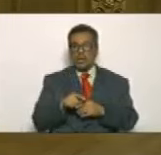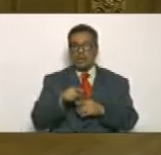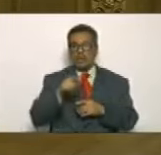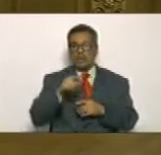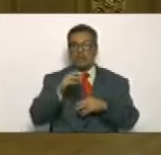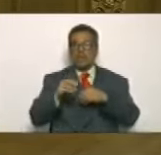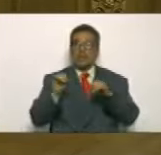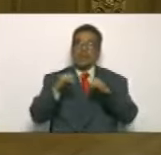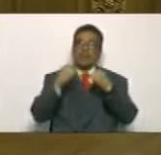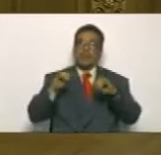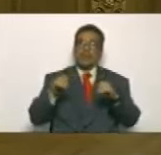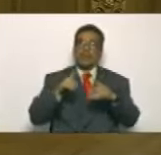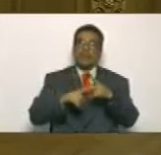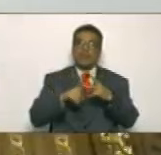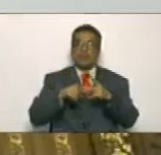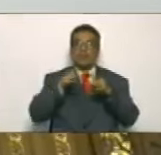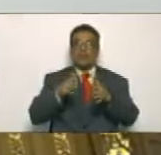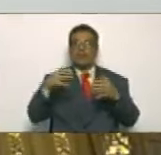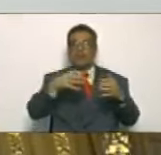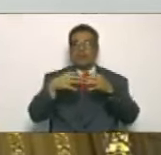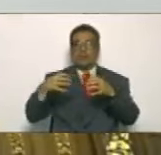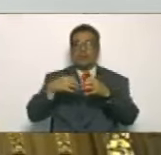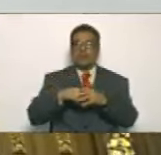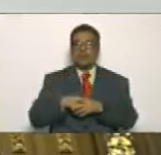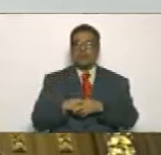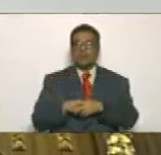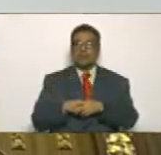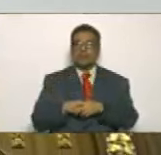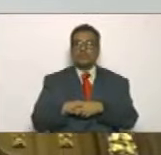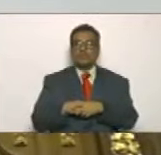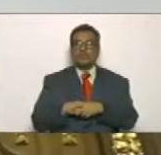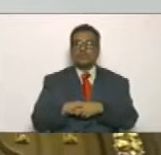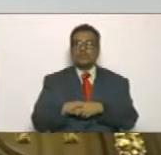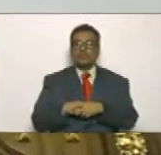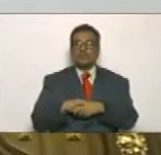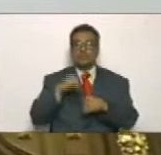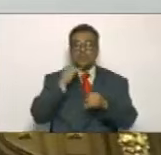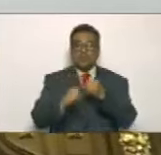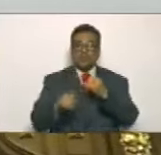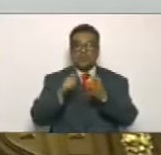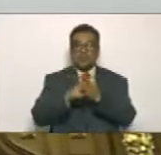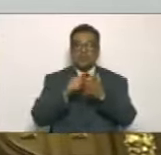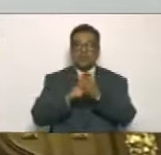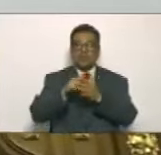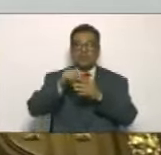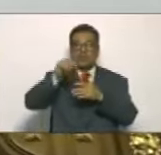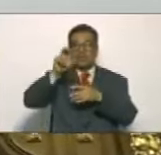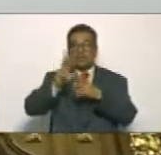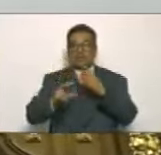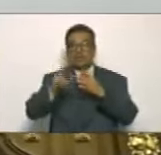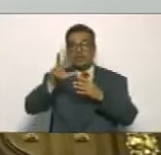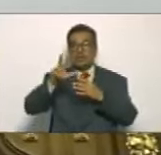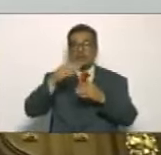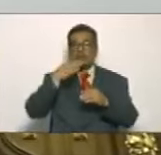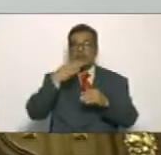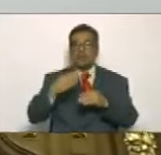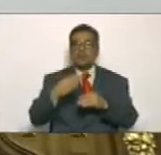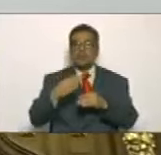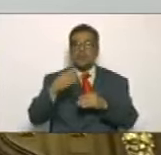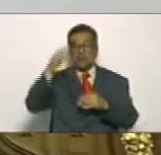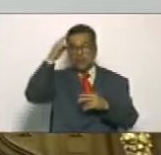conmemoramos el bicentenario de tal batalla. Para finalizar, punto 3, solicitar